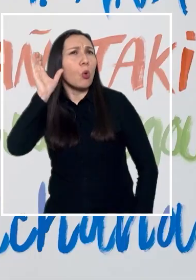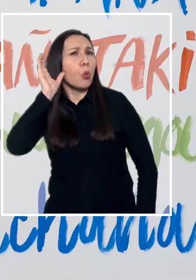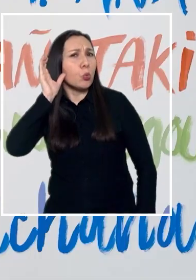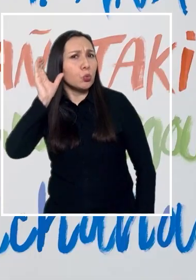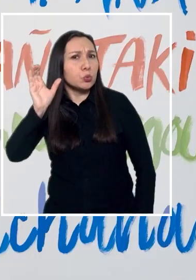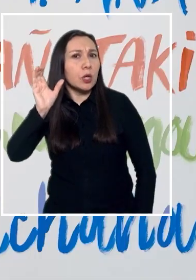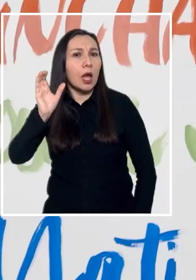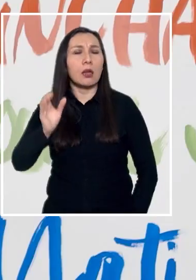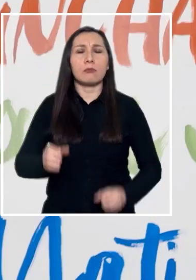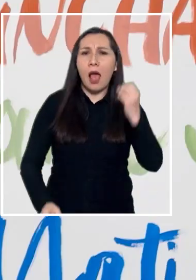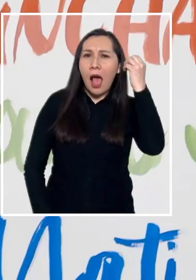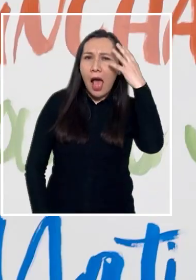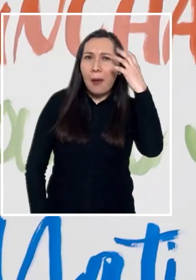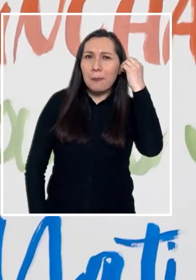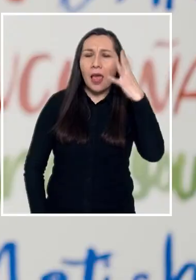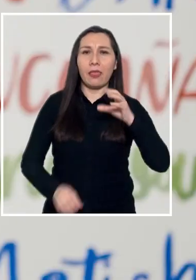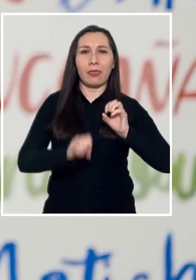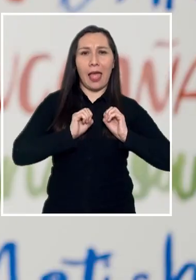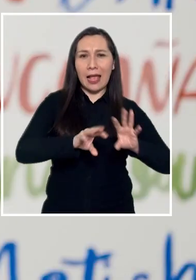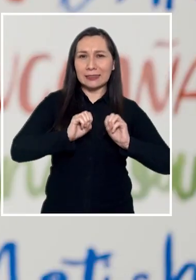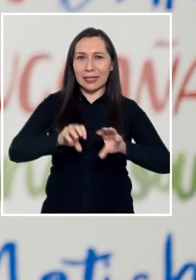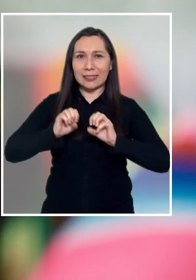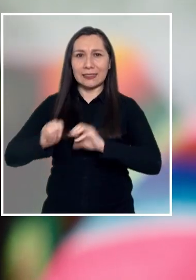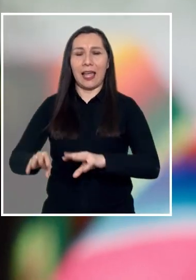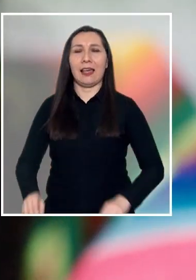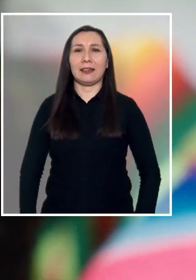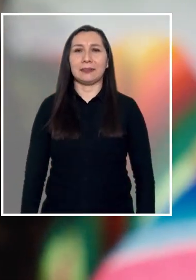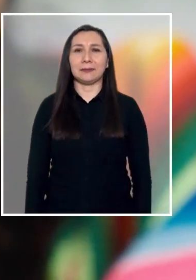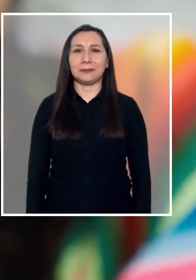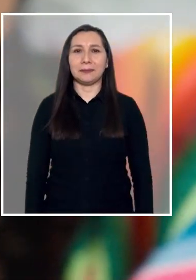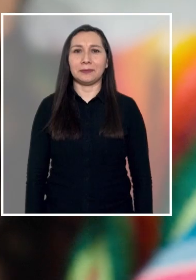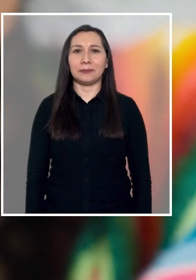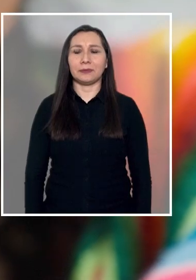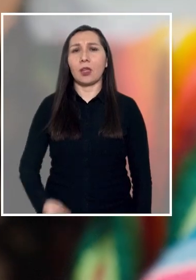Y jacarongo. Yachawaj. Kimertun meo.